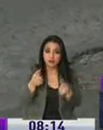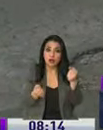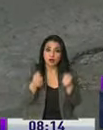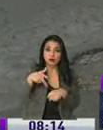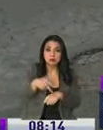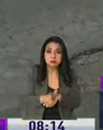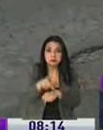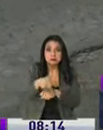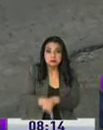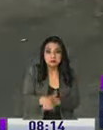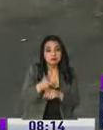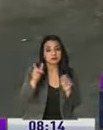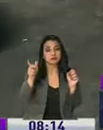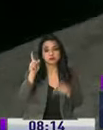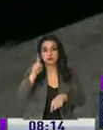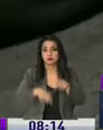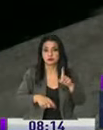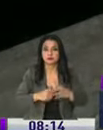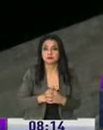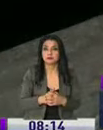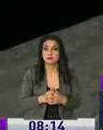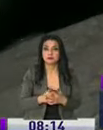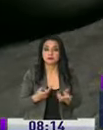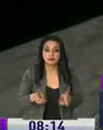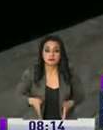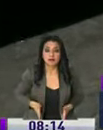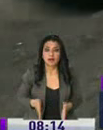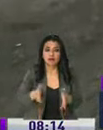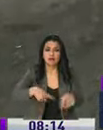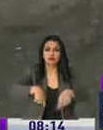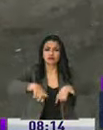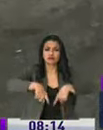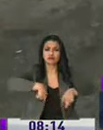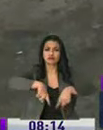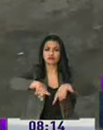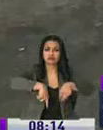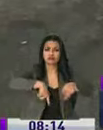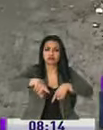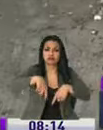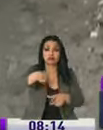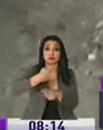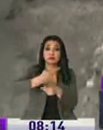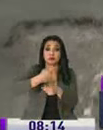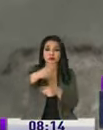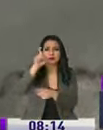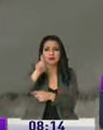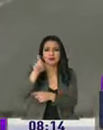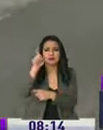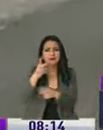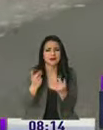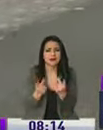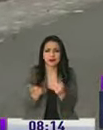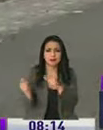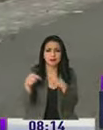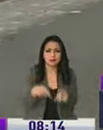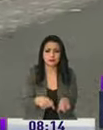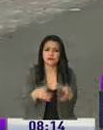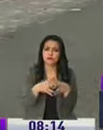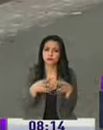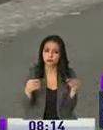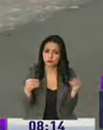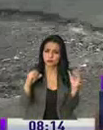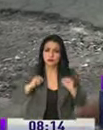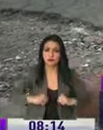los altos. Explican también que la calle es bastante transitada, por lo que es necesario que el personal correspondiente atienda este